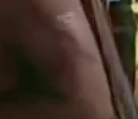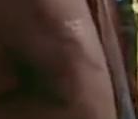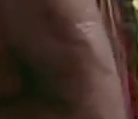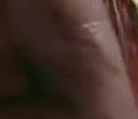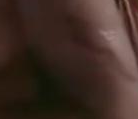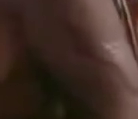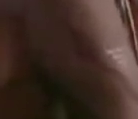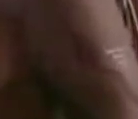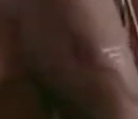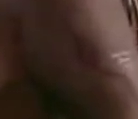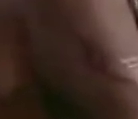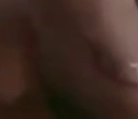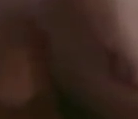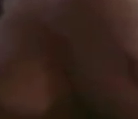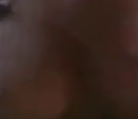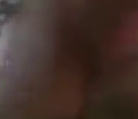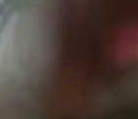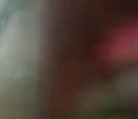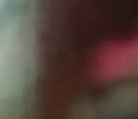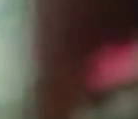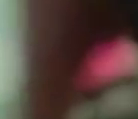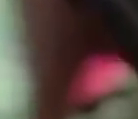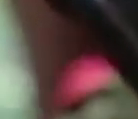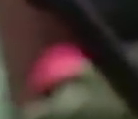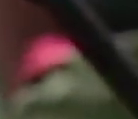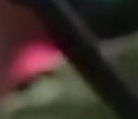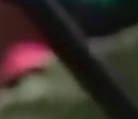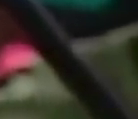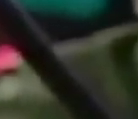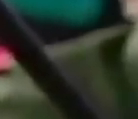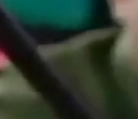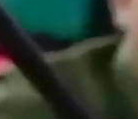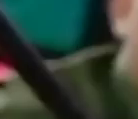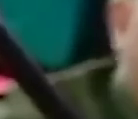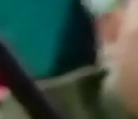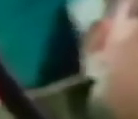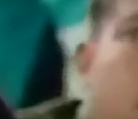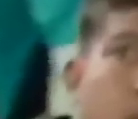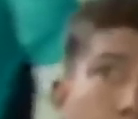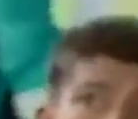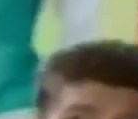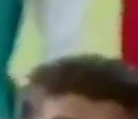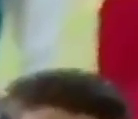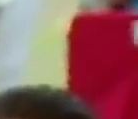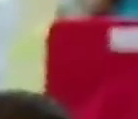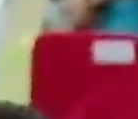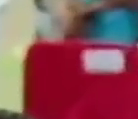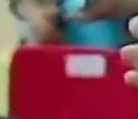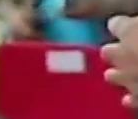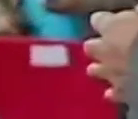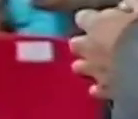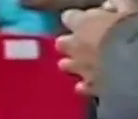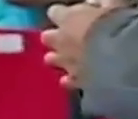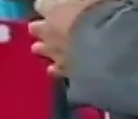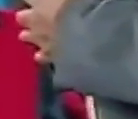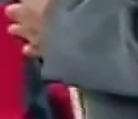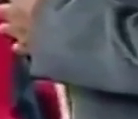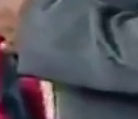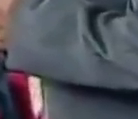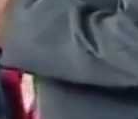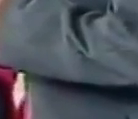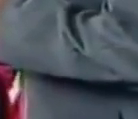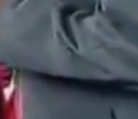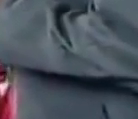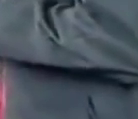Aquí estamos en conjunto con mis demás hermanos indígenas hacerle una ofrenda de un tallo de madera de un chamán, el